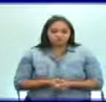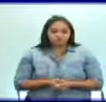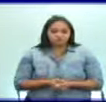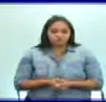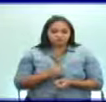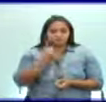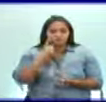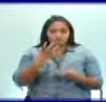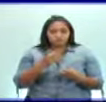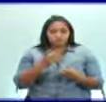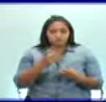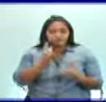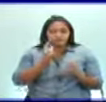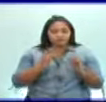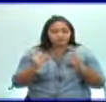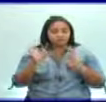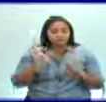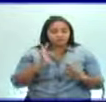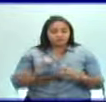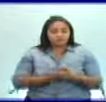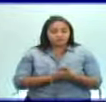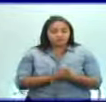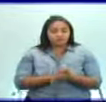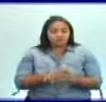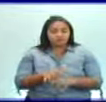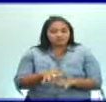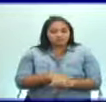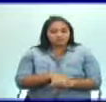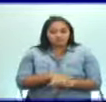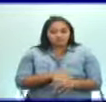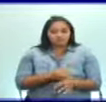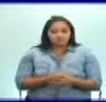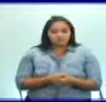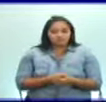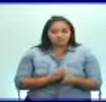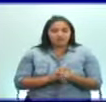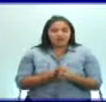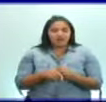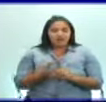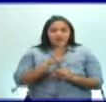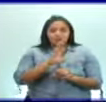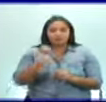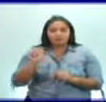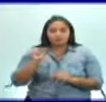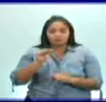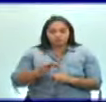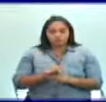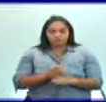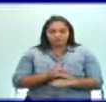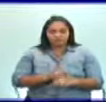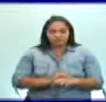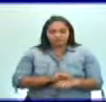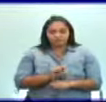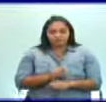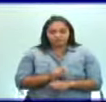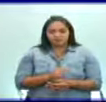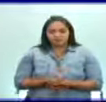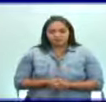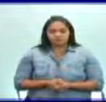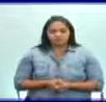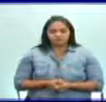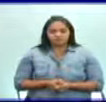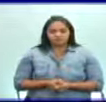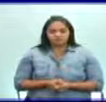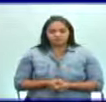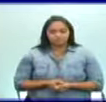deben cuidarse, lavarse las manos para evitar la propagación de esta enfermedad. Ahora bien, los